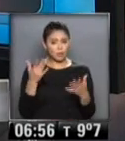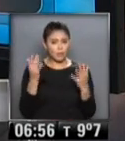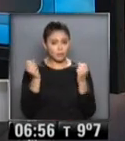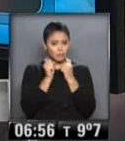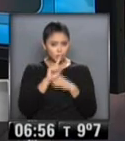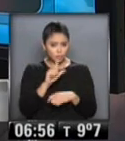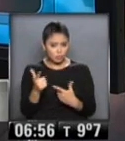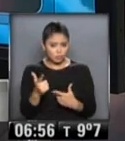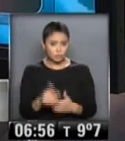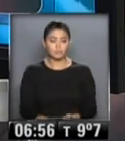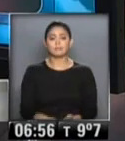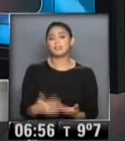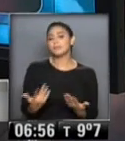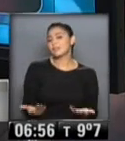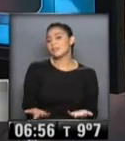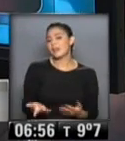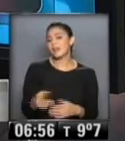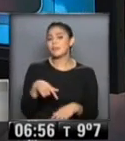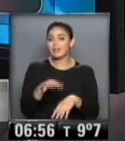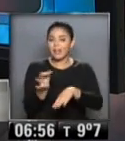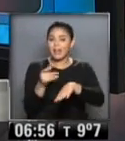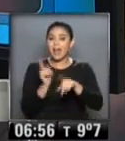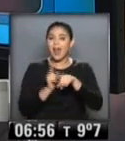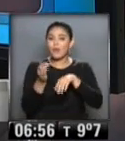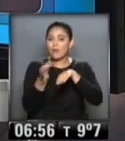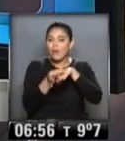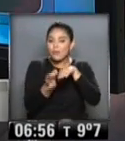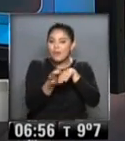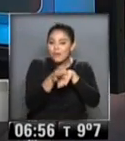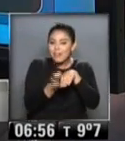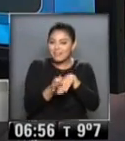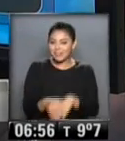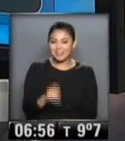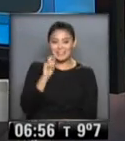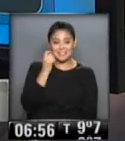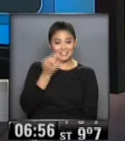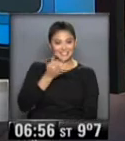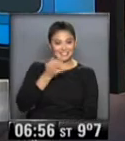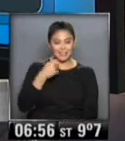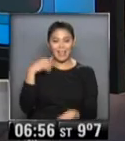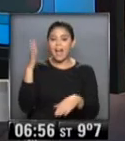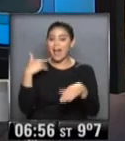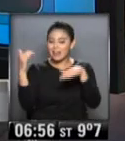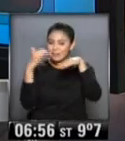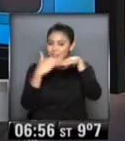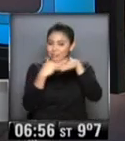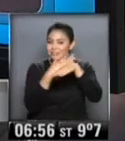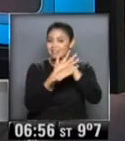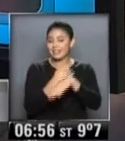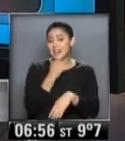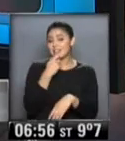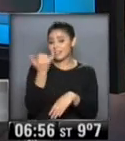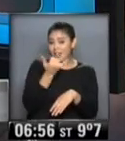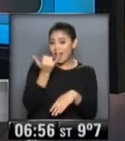frío. Bueno, dale. Y mira, viste con esas que tienen agujerito en los deditos. Ah, sí, tipo de primavera, Si tiene